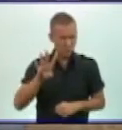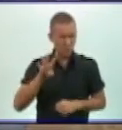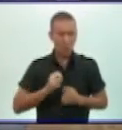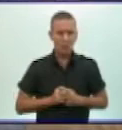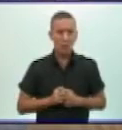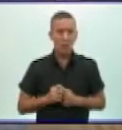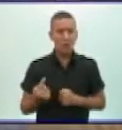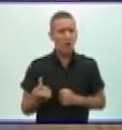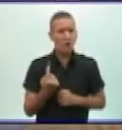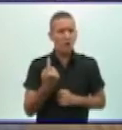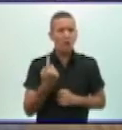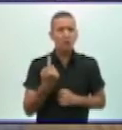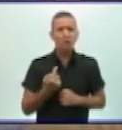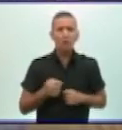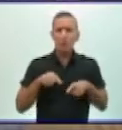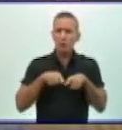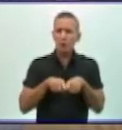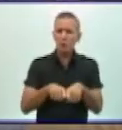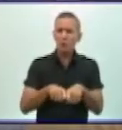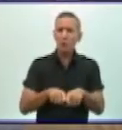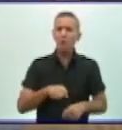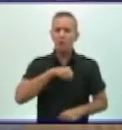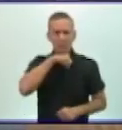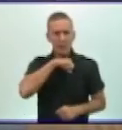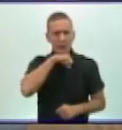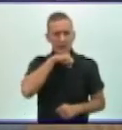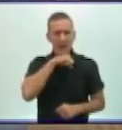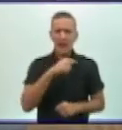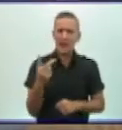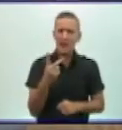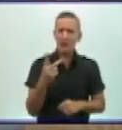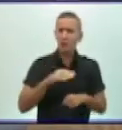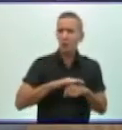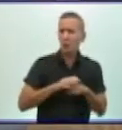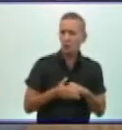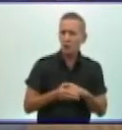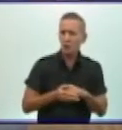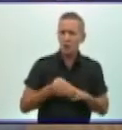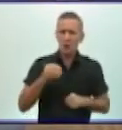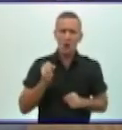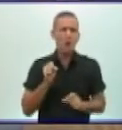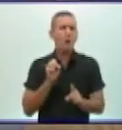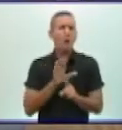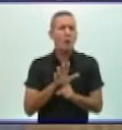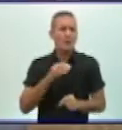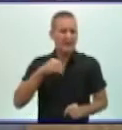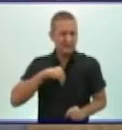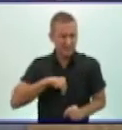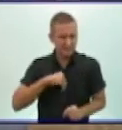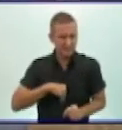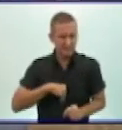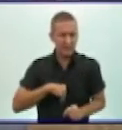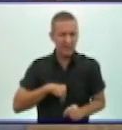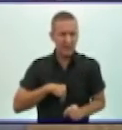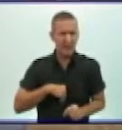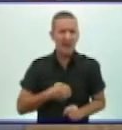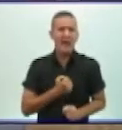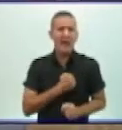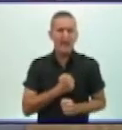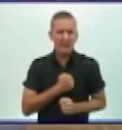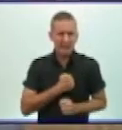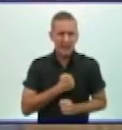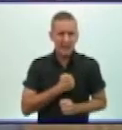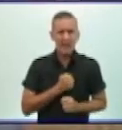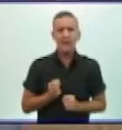madre y sus 2 hermanos y Fran comienza a sentir que él de alguna forma tiene que sustituir esa figura paterna que ya no